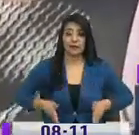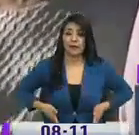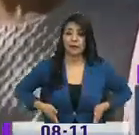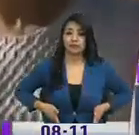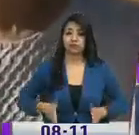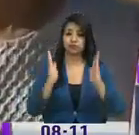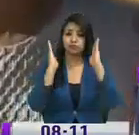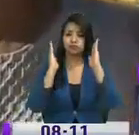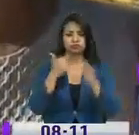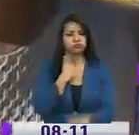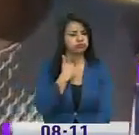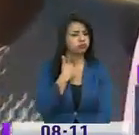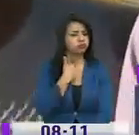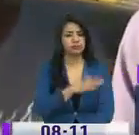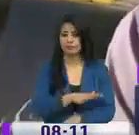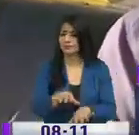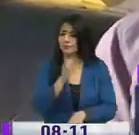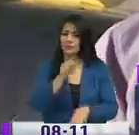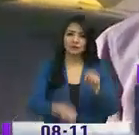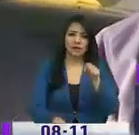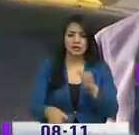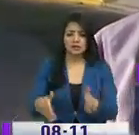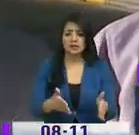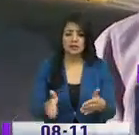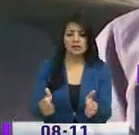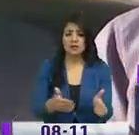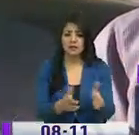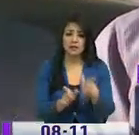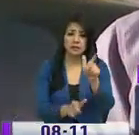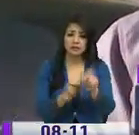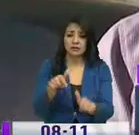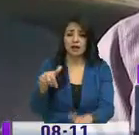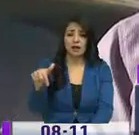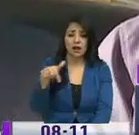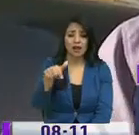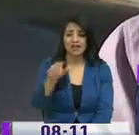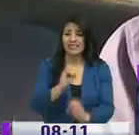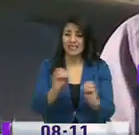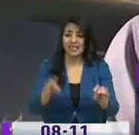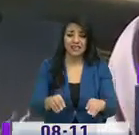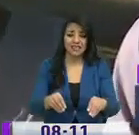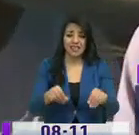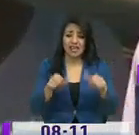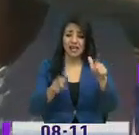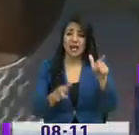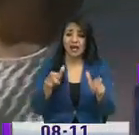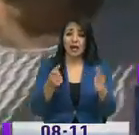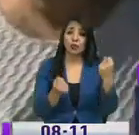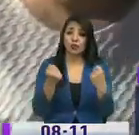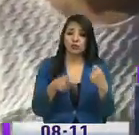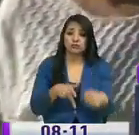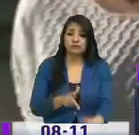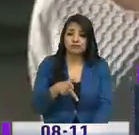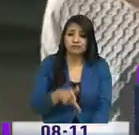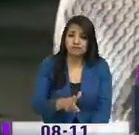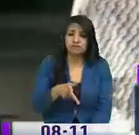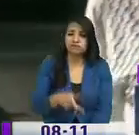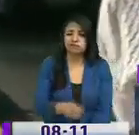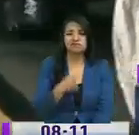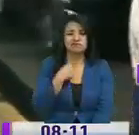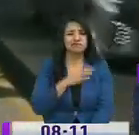antes se encontraba pésima, en mal estado, la gente no tenía dónde caminar, no, los carros tampoco podían transitar de una buena